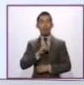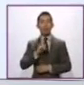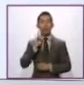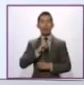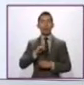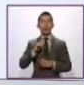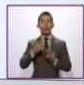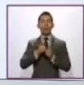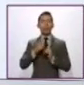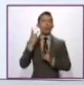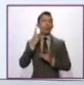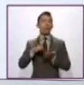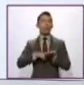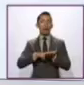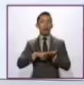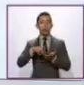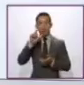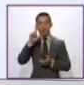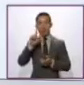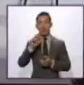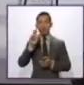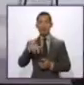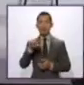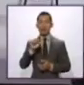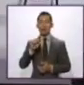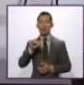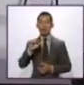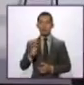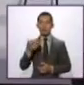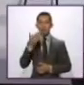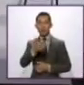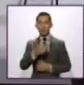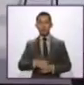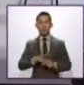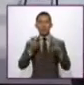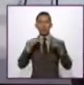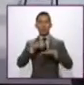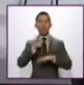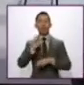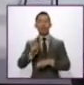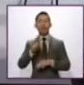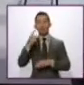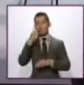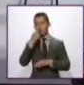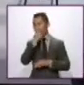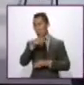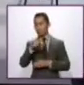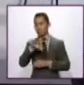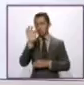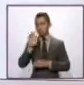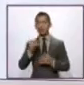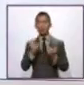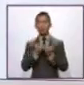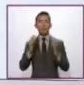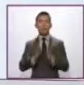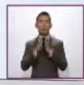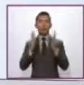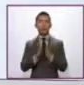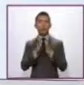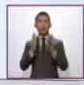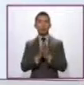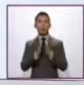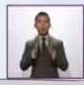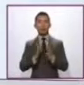Verde, Katia Reséndiz Jaime, en el tema de democracia y participación. Aquí estamos sacando la